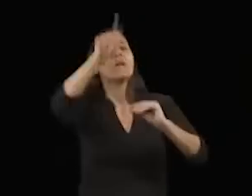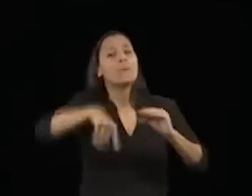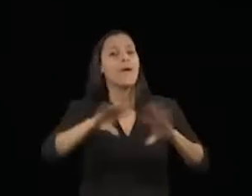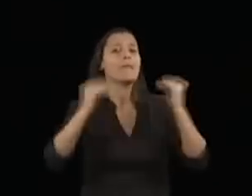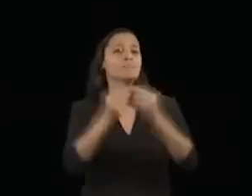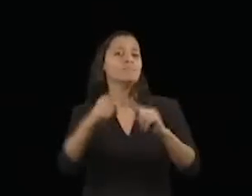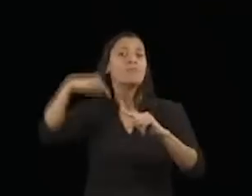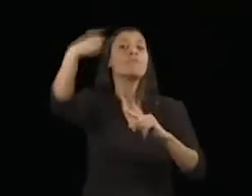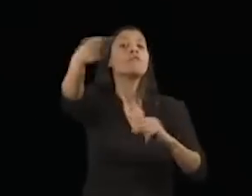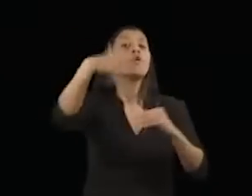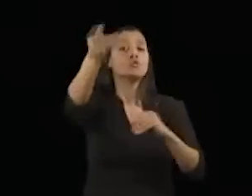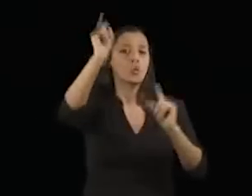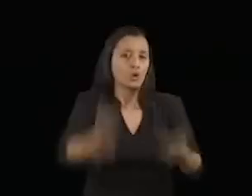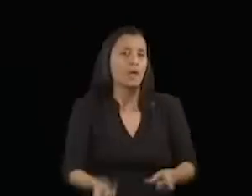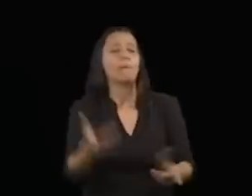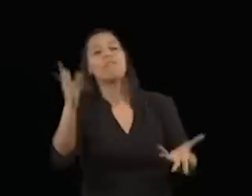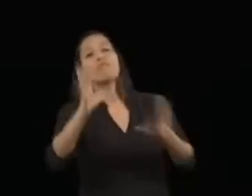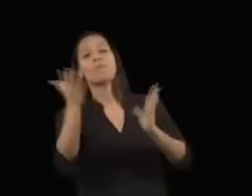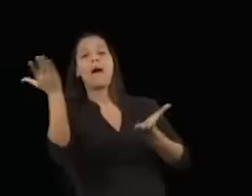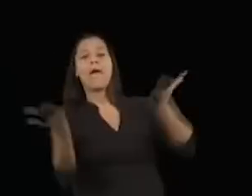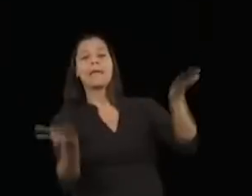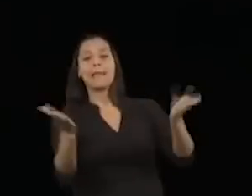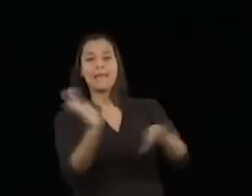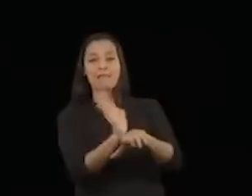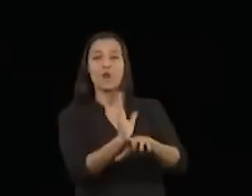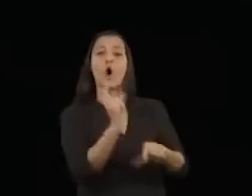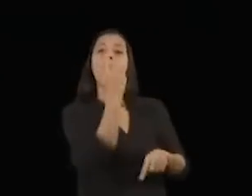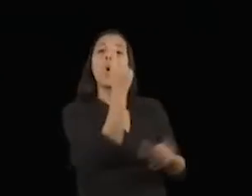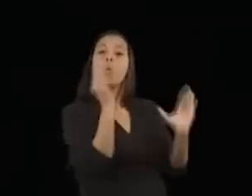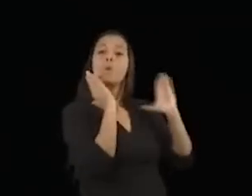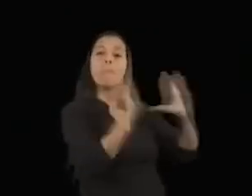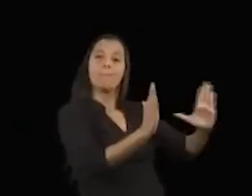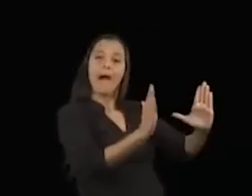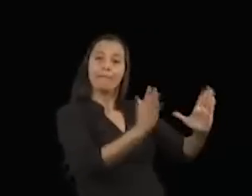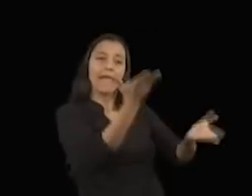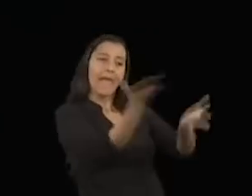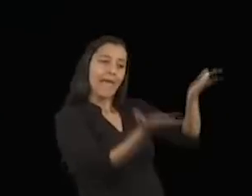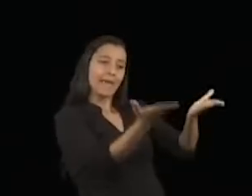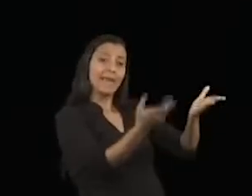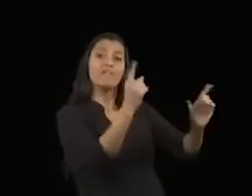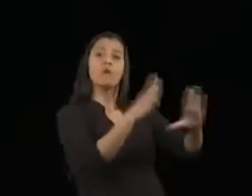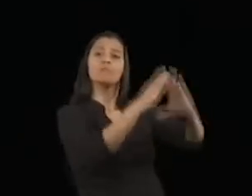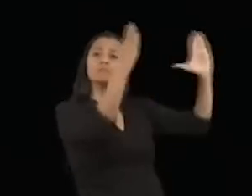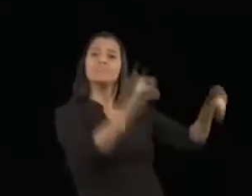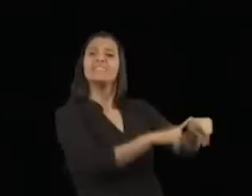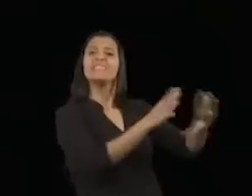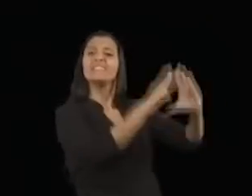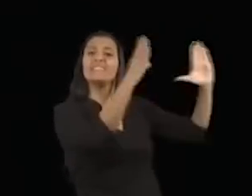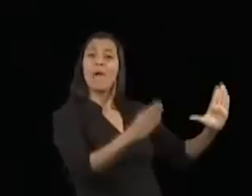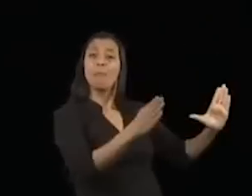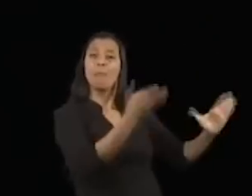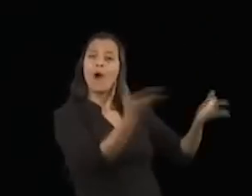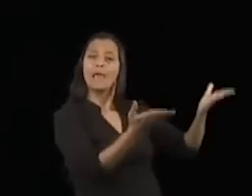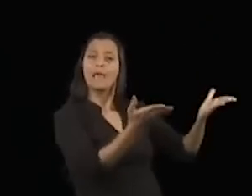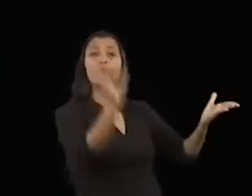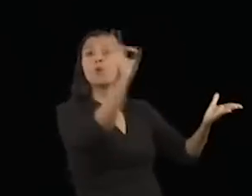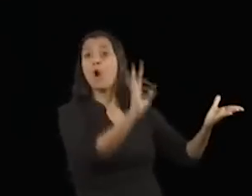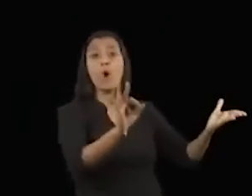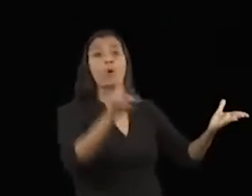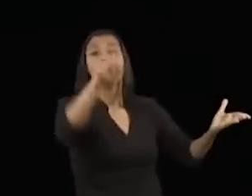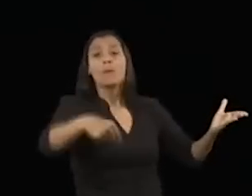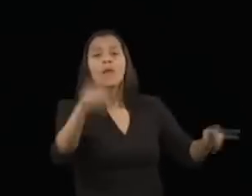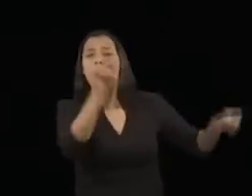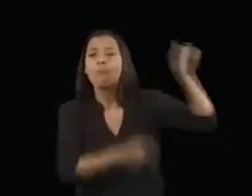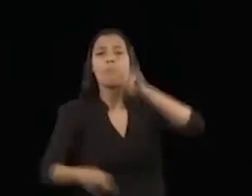es la diferencia entre hacer equilibrio parcial de un solo periodo, además, contra hacer equilibrio